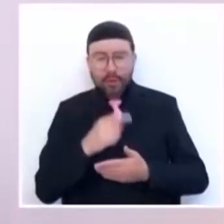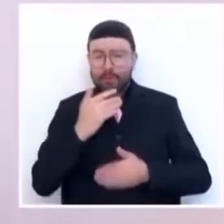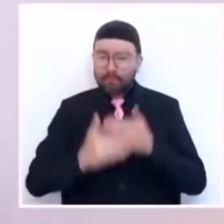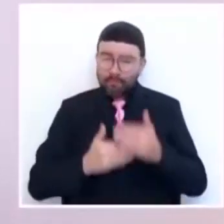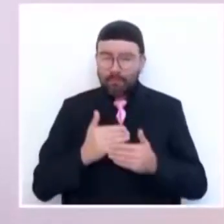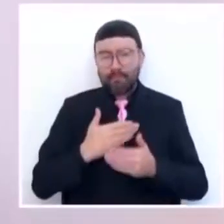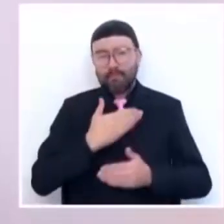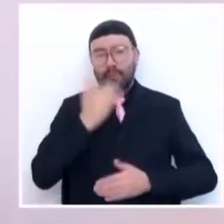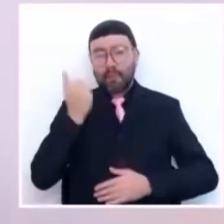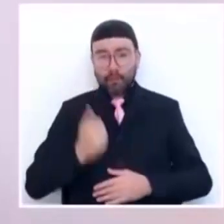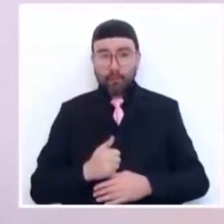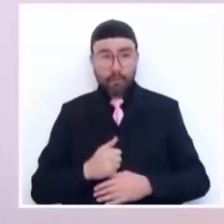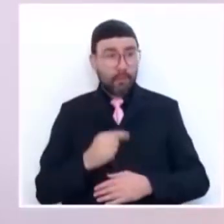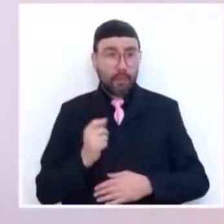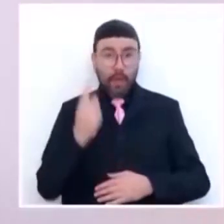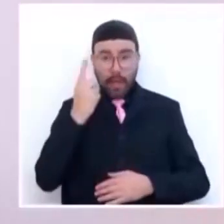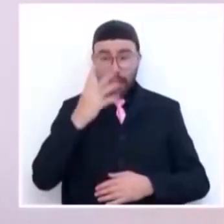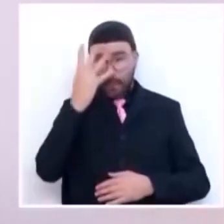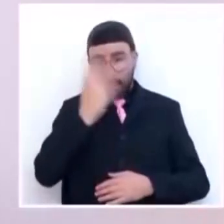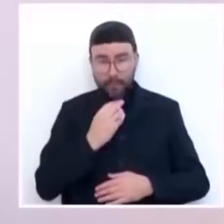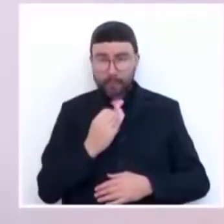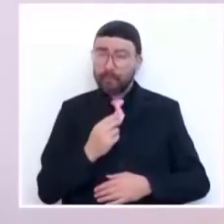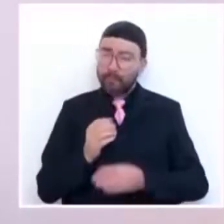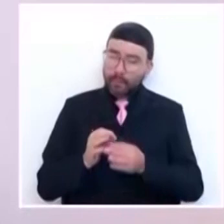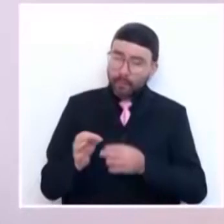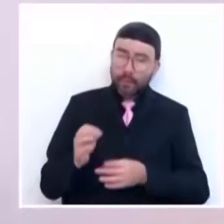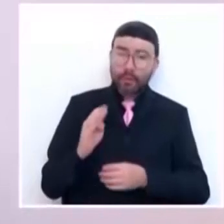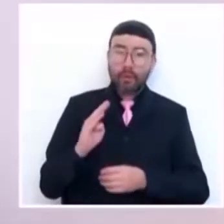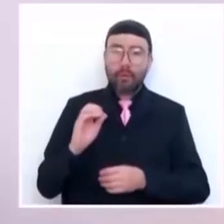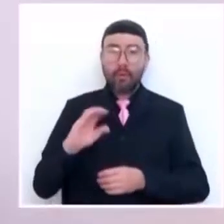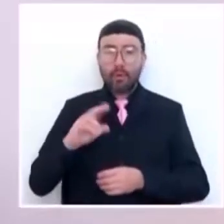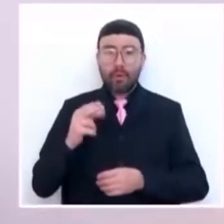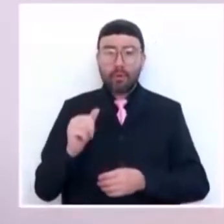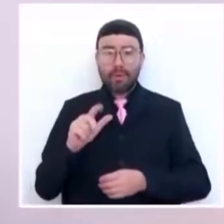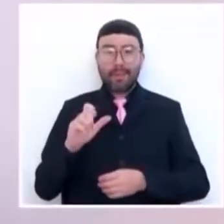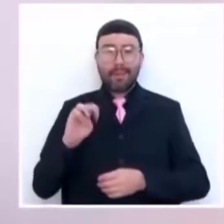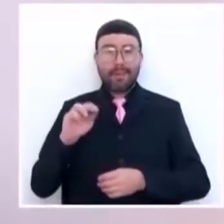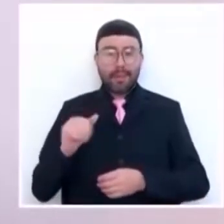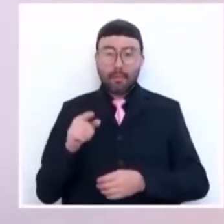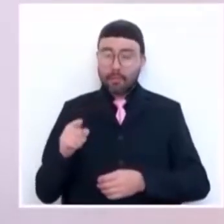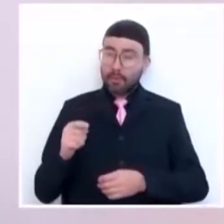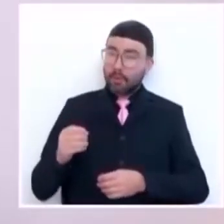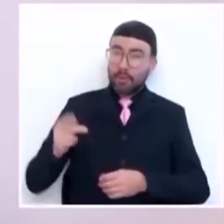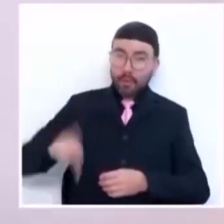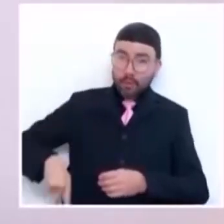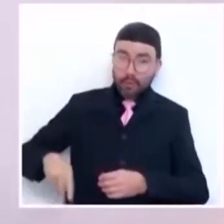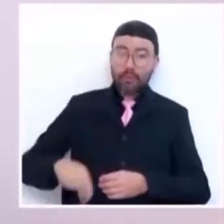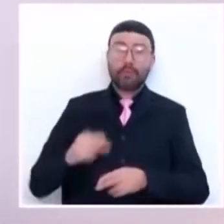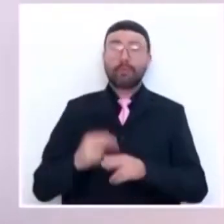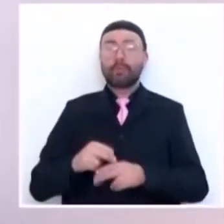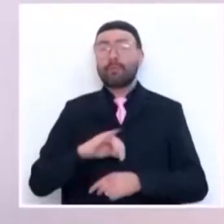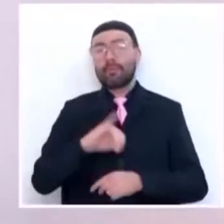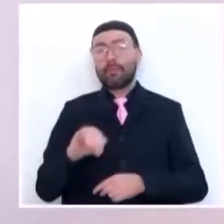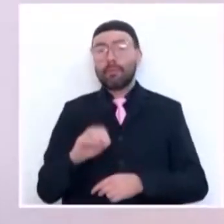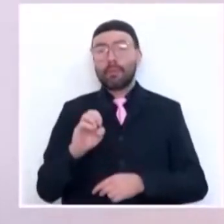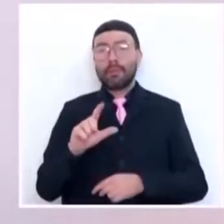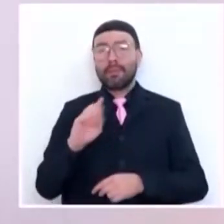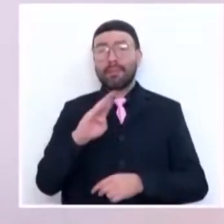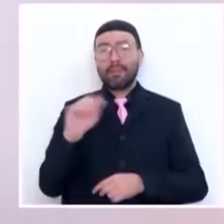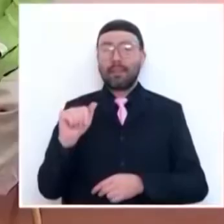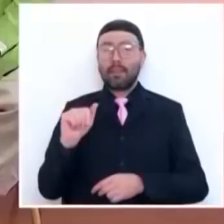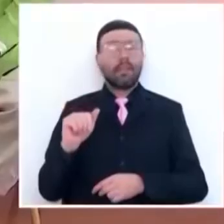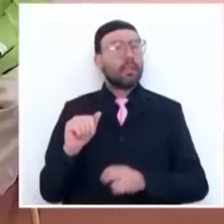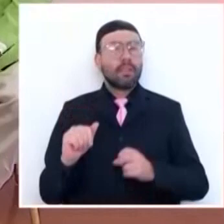mejorar. Entonces es algo bonito, Bochalema, para que ustedes lo busquen en Escuela Yelva. Segundo alimento, maestro. Bueno, y antes de